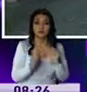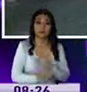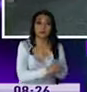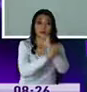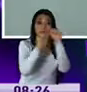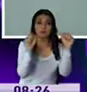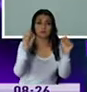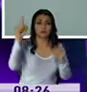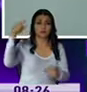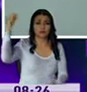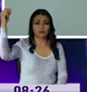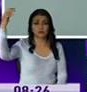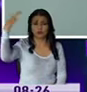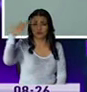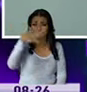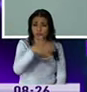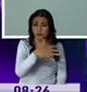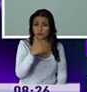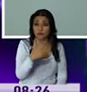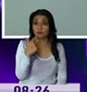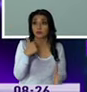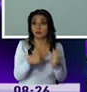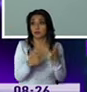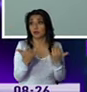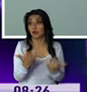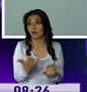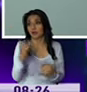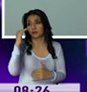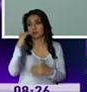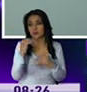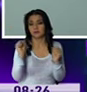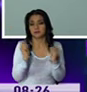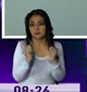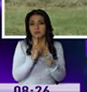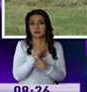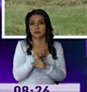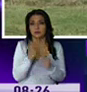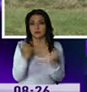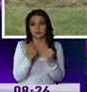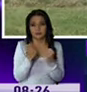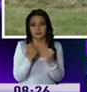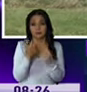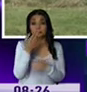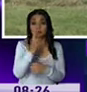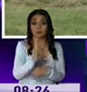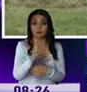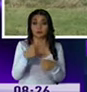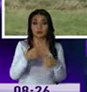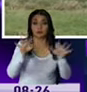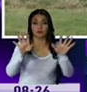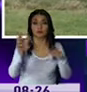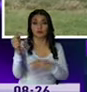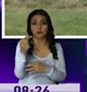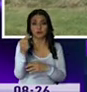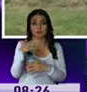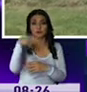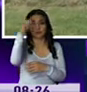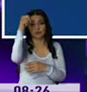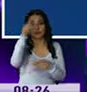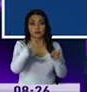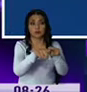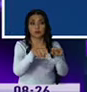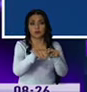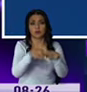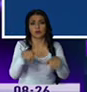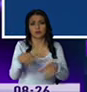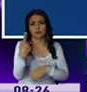está habiendo unos soles terribles, a excepción del día de hoy. Bueno, hoy día está bajando en temperatura en el sur de 9 grados centígrados, norte está igual,